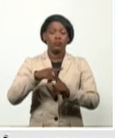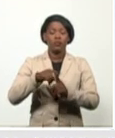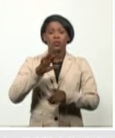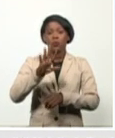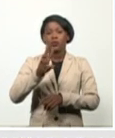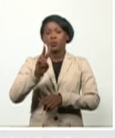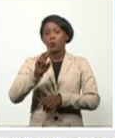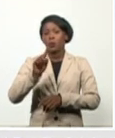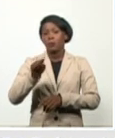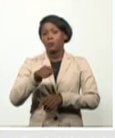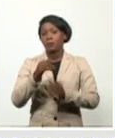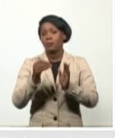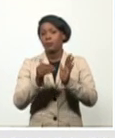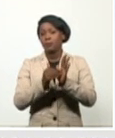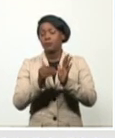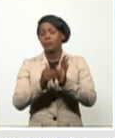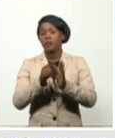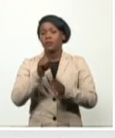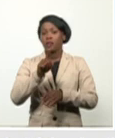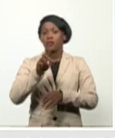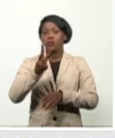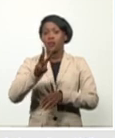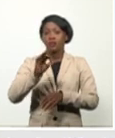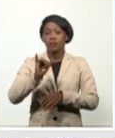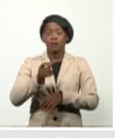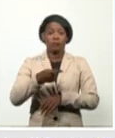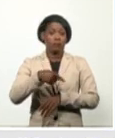52.136 en el día de ayer, o sea, el